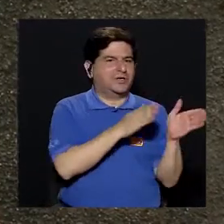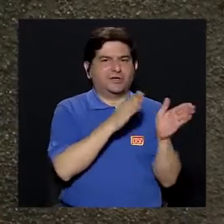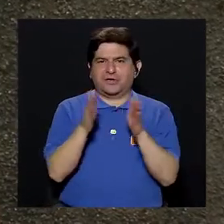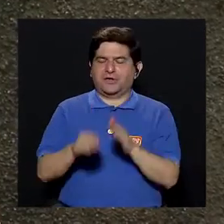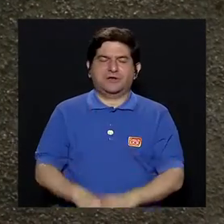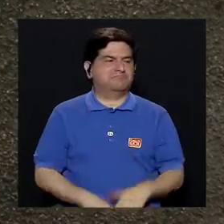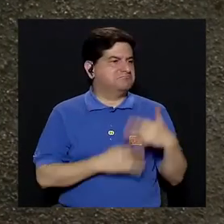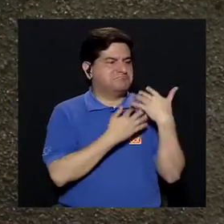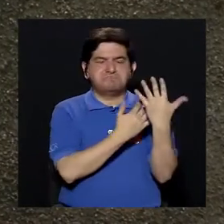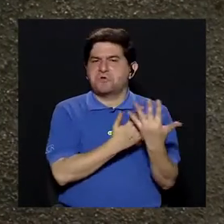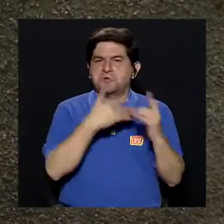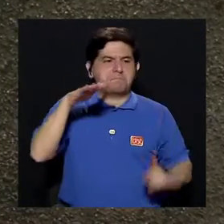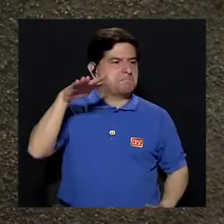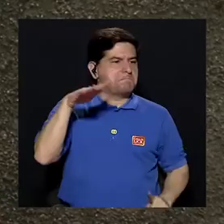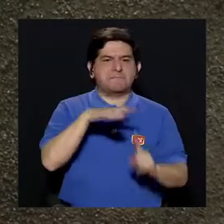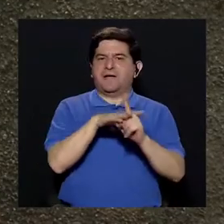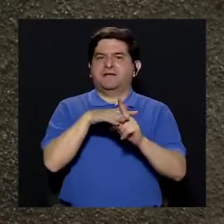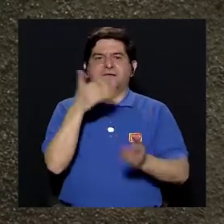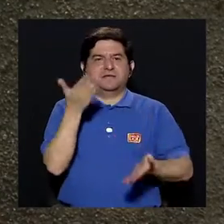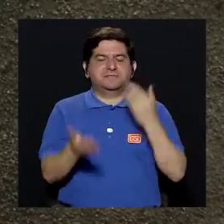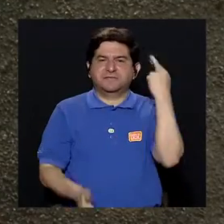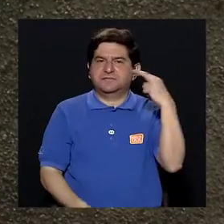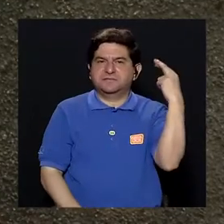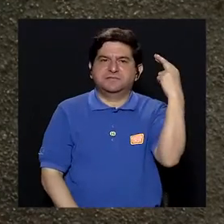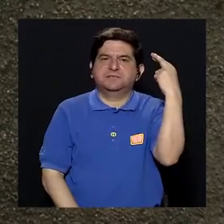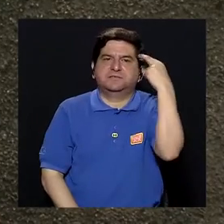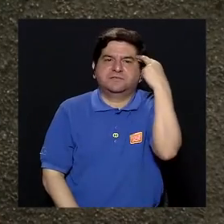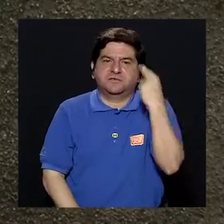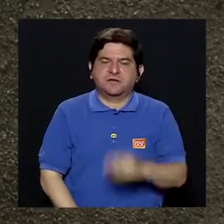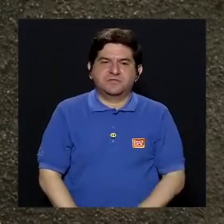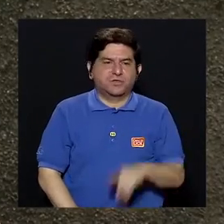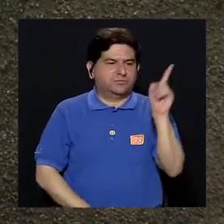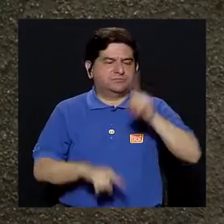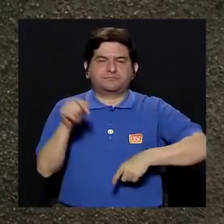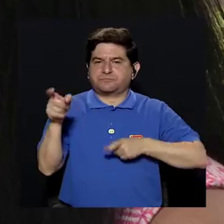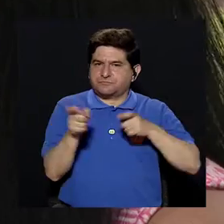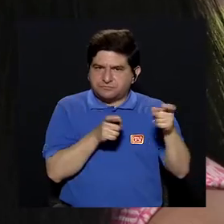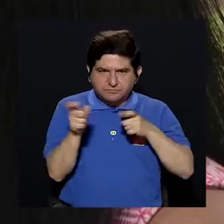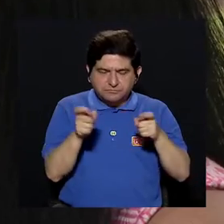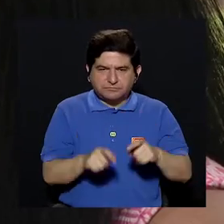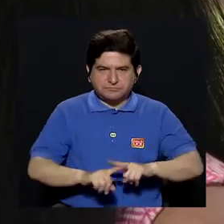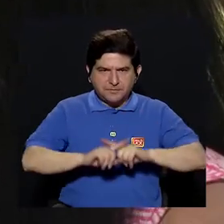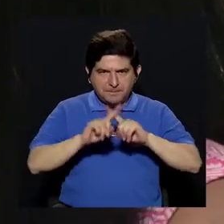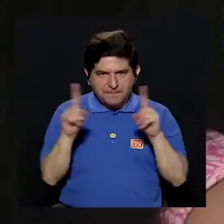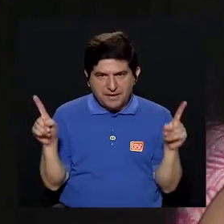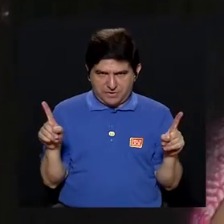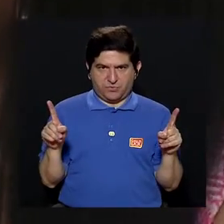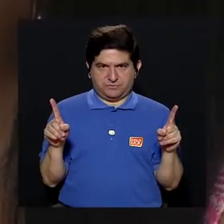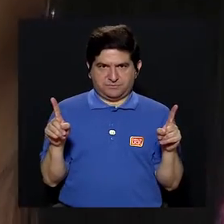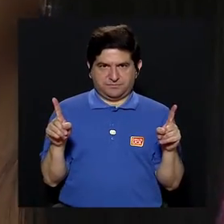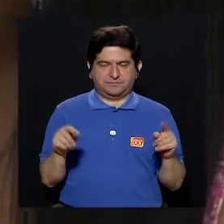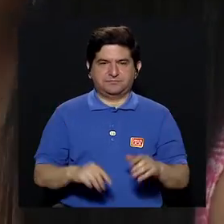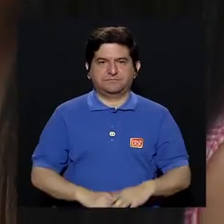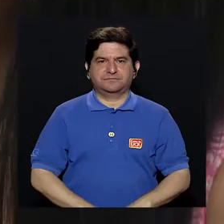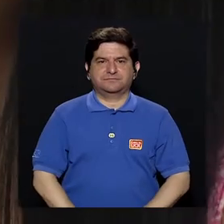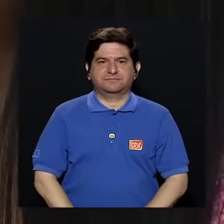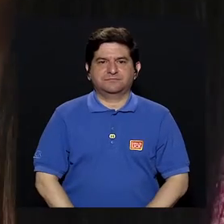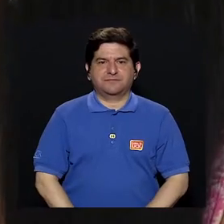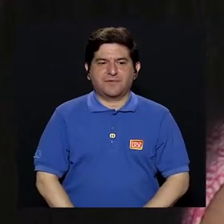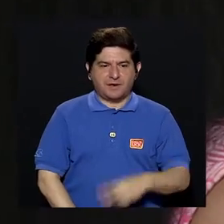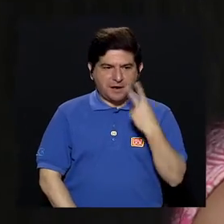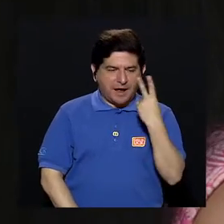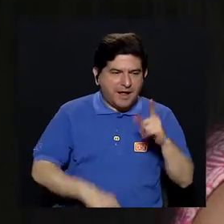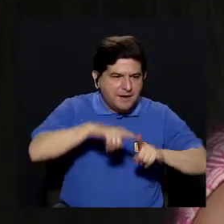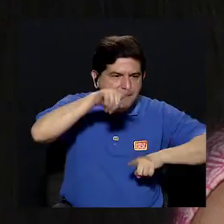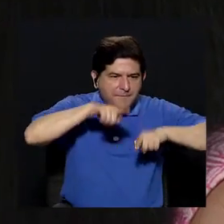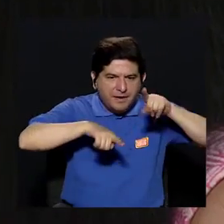imprevisible, inesperada, que surge por una causa incontrolable. Pero desafortunadamente,